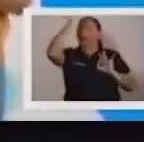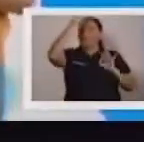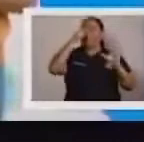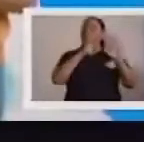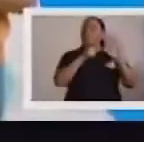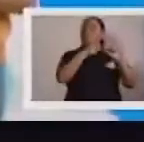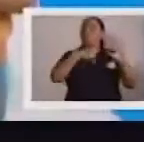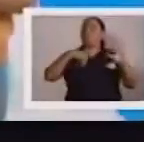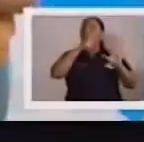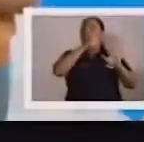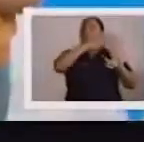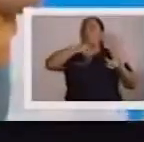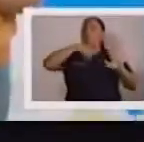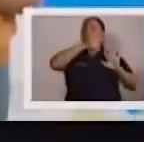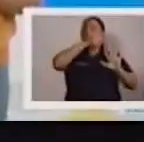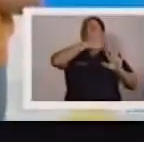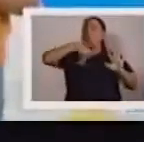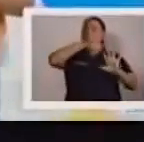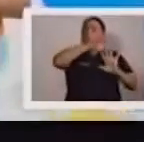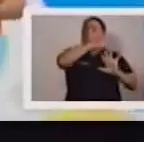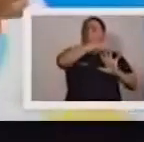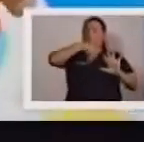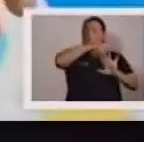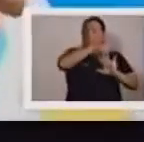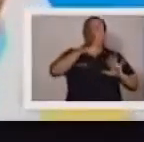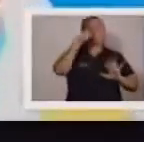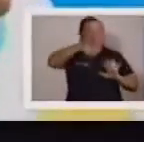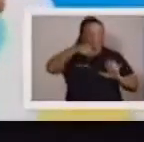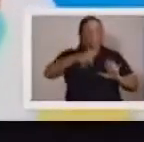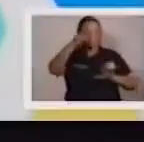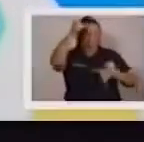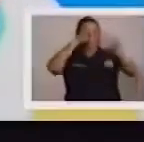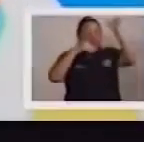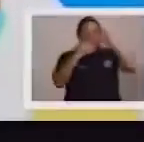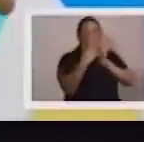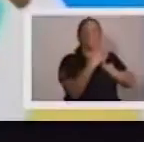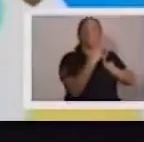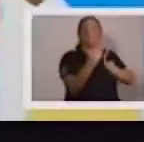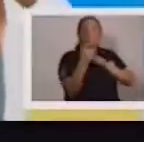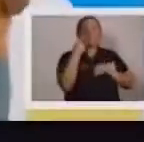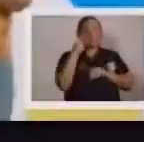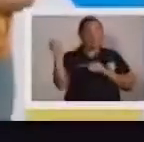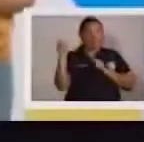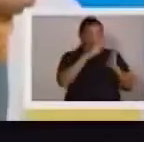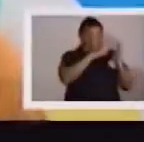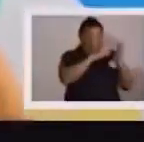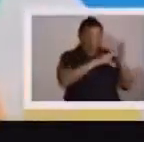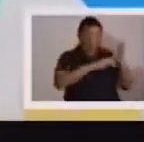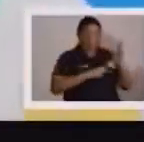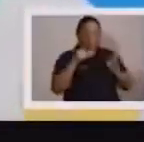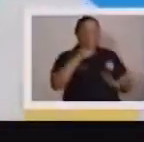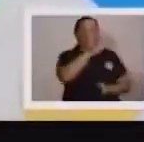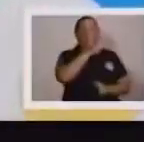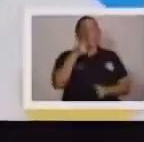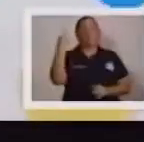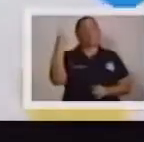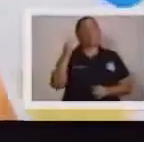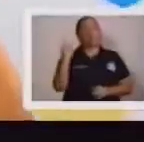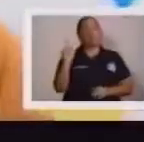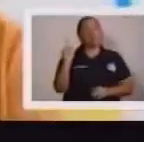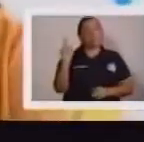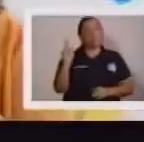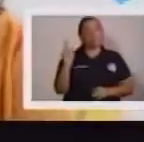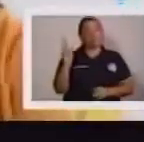aprender con nosotros? Aprendámoslo cantando. Me parece muy bien. A continuación vamos a ver la letra de nuestra